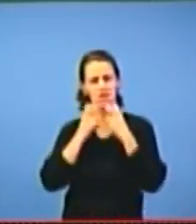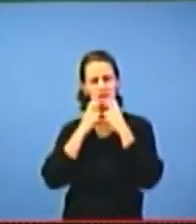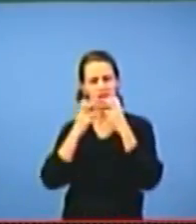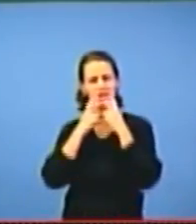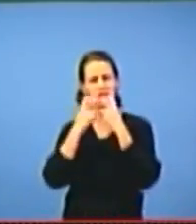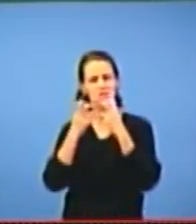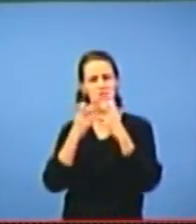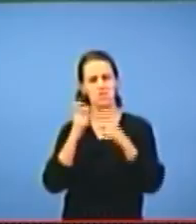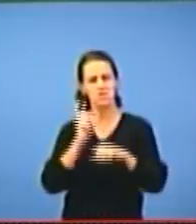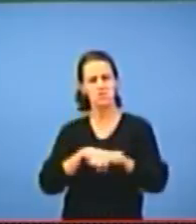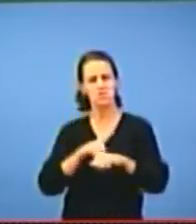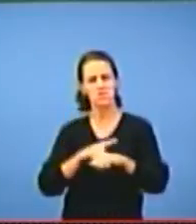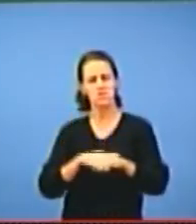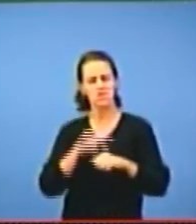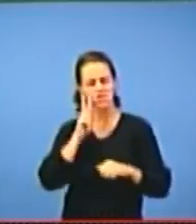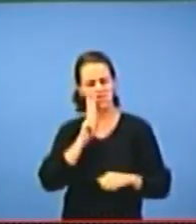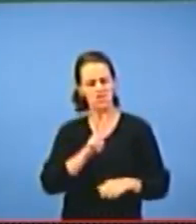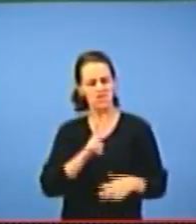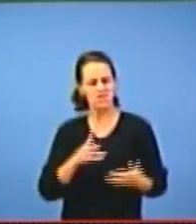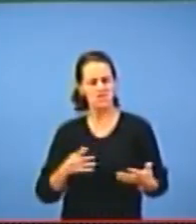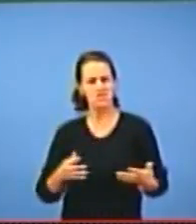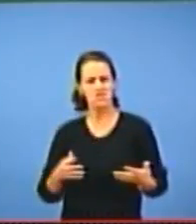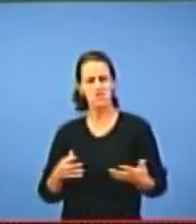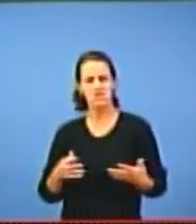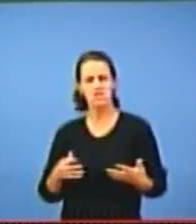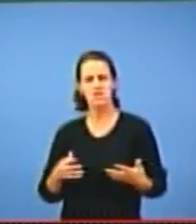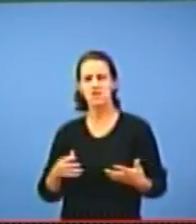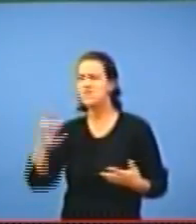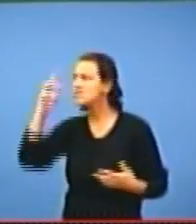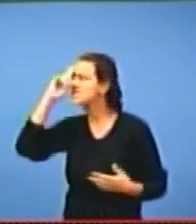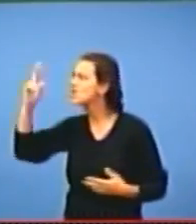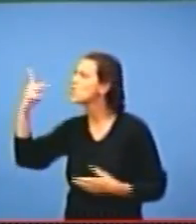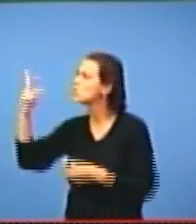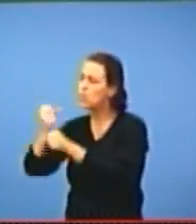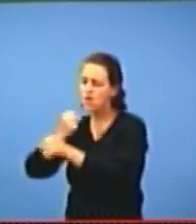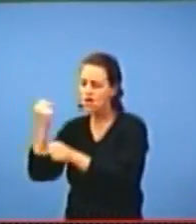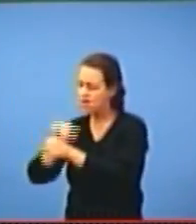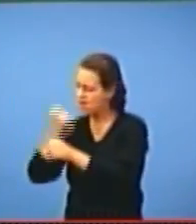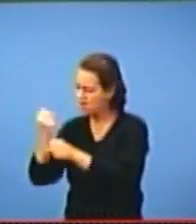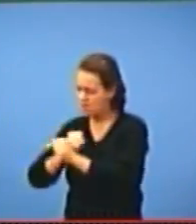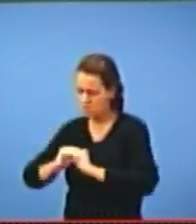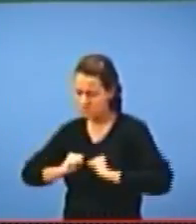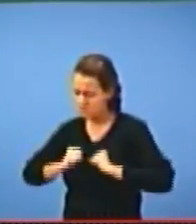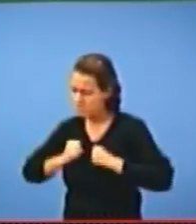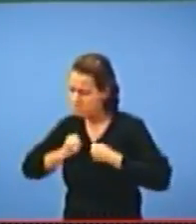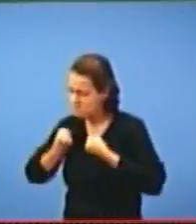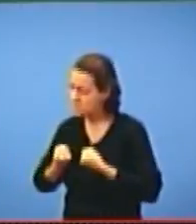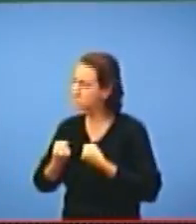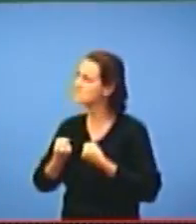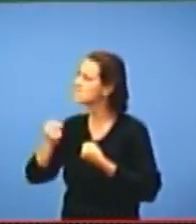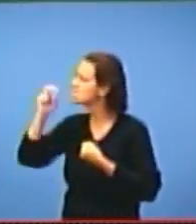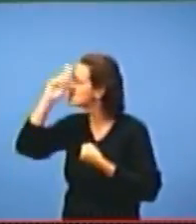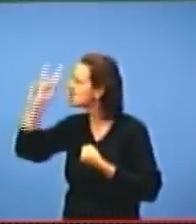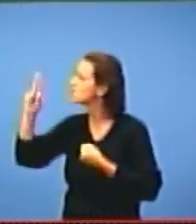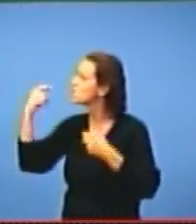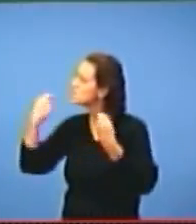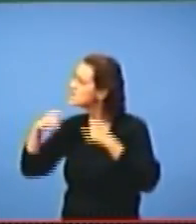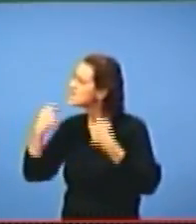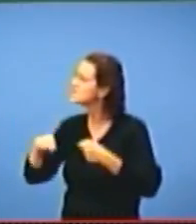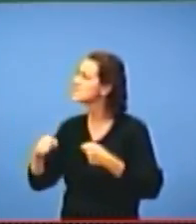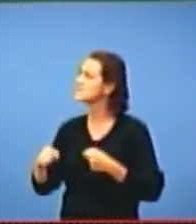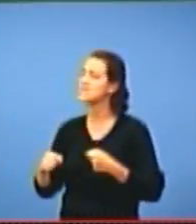ve la desesperanza que había. Aviva tu obra, él hace el clamor. En medio de los